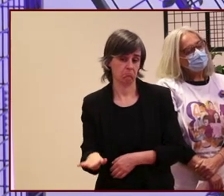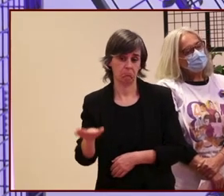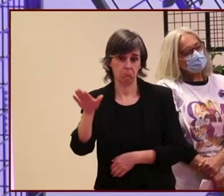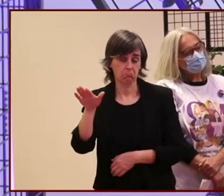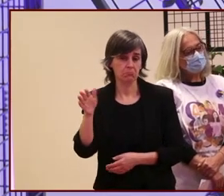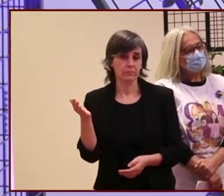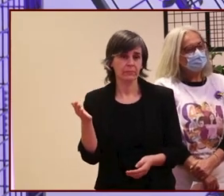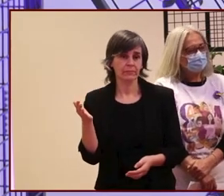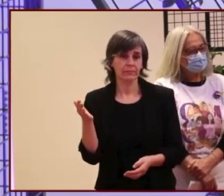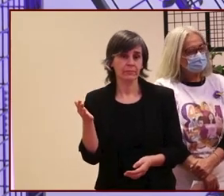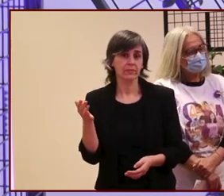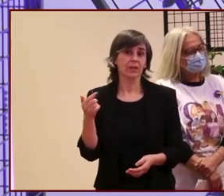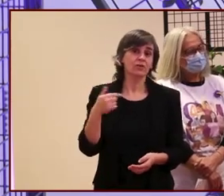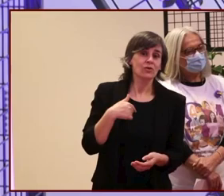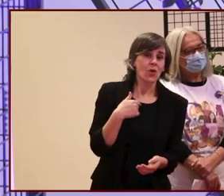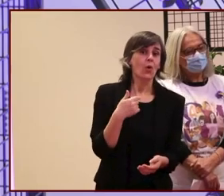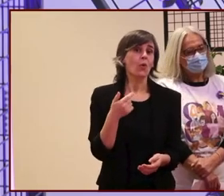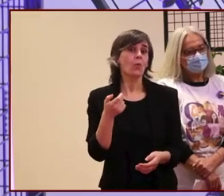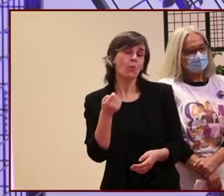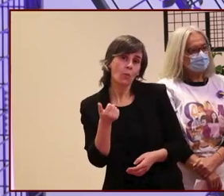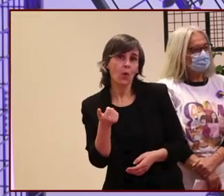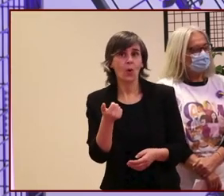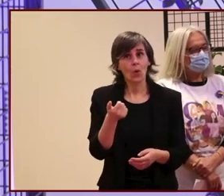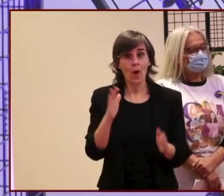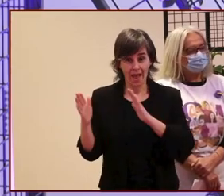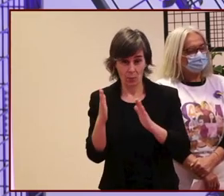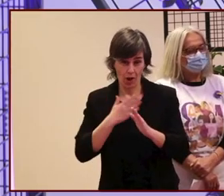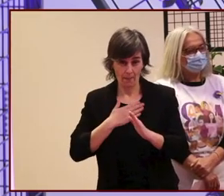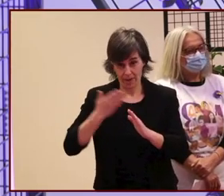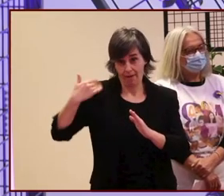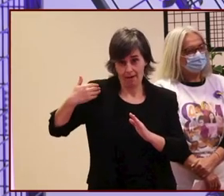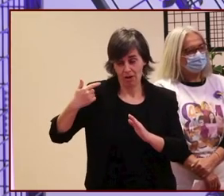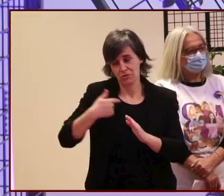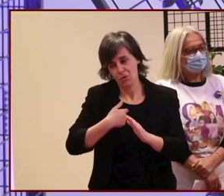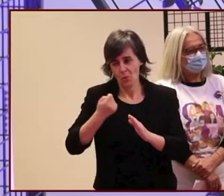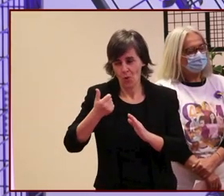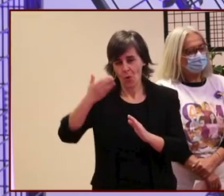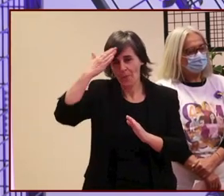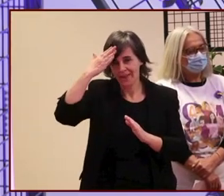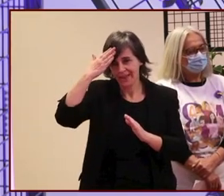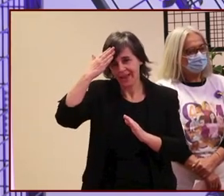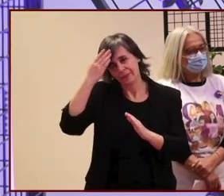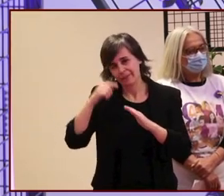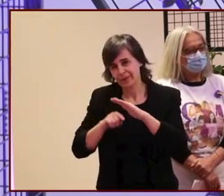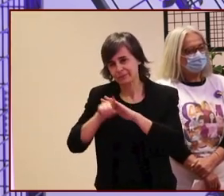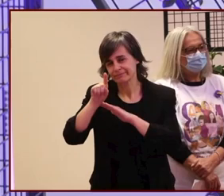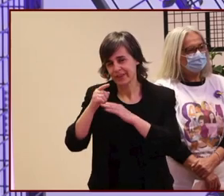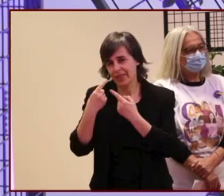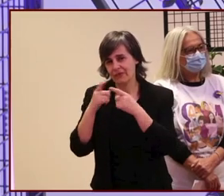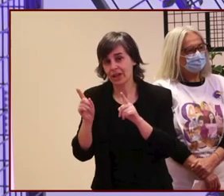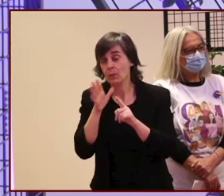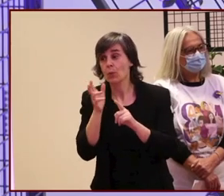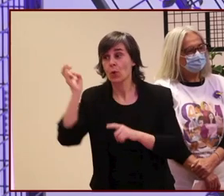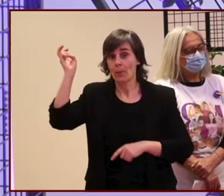el fucsia acaso un poquillo adelantado en aquellos tiempos porque vine a estudiar a la